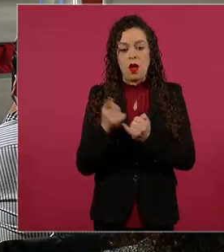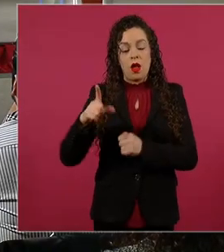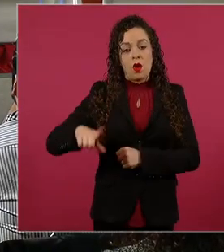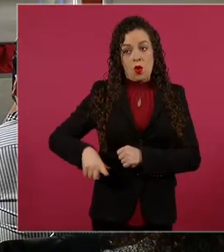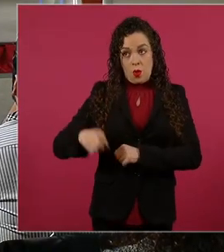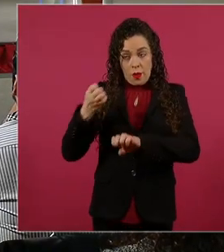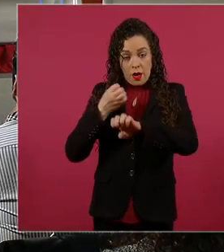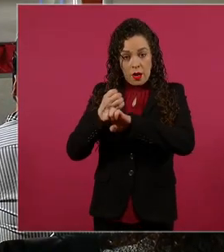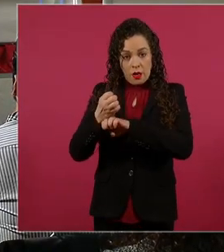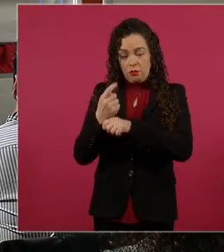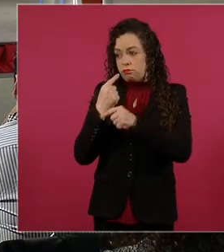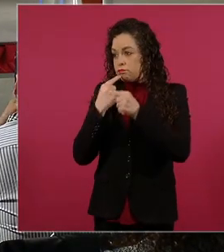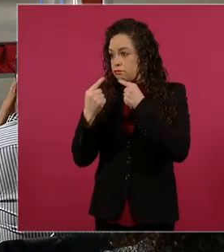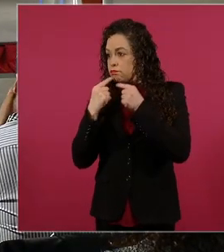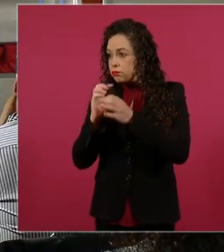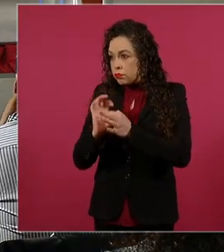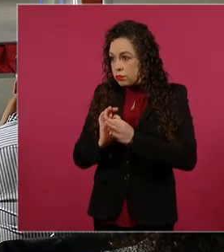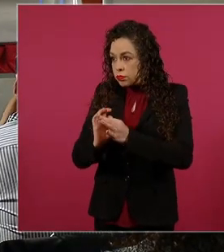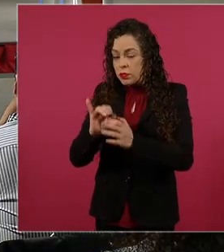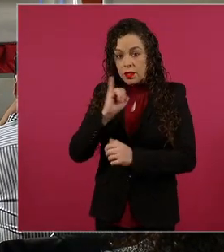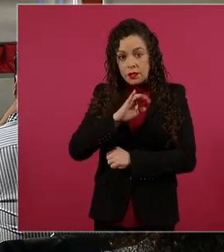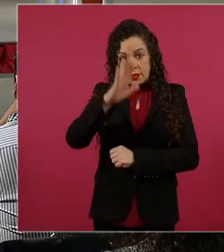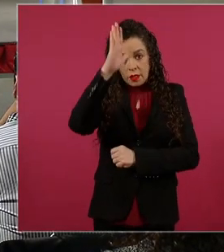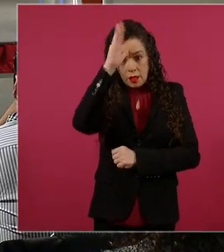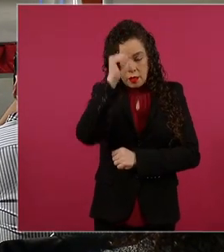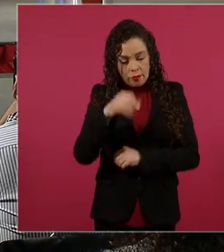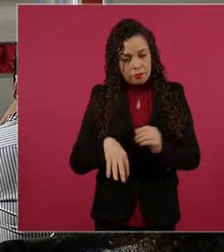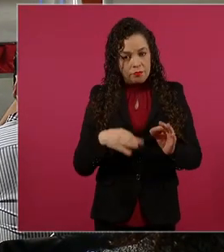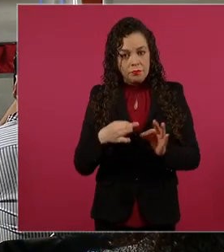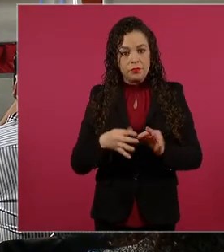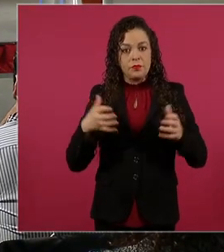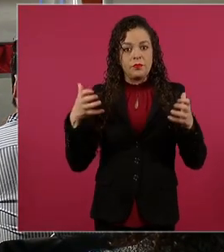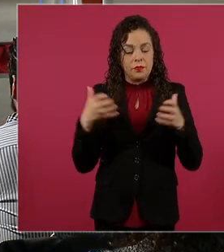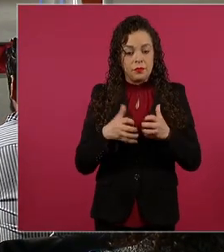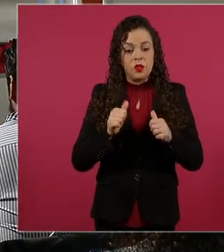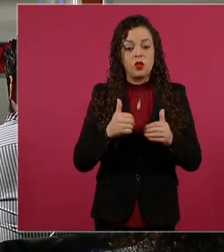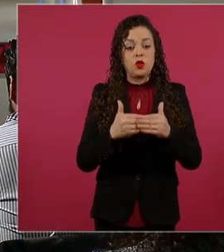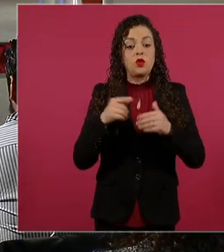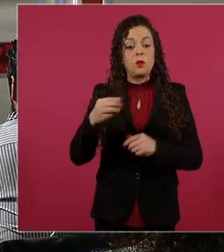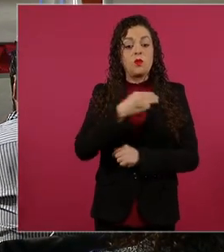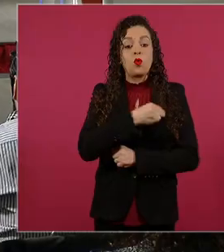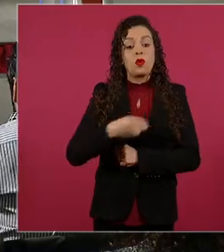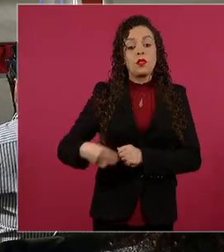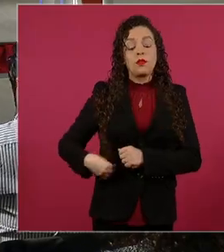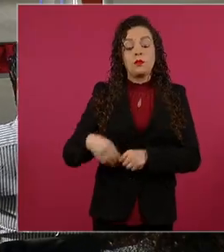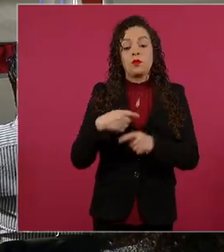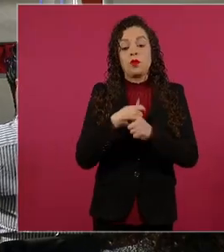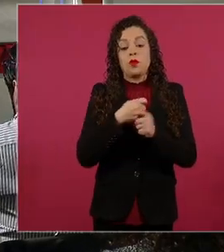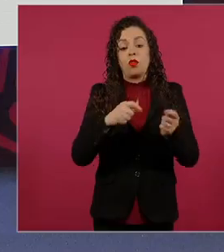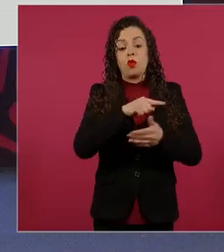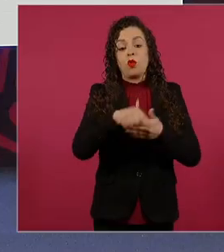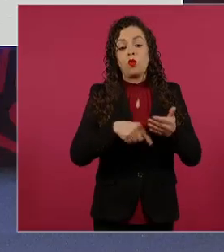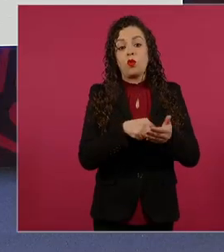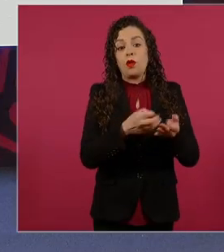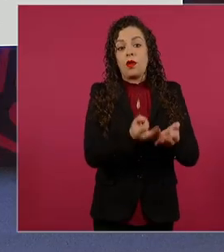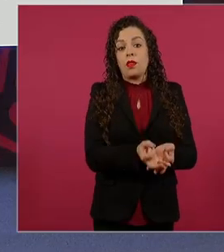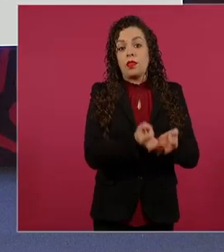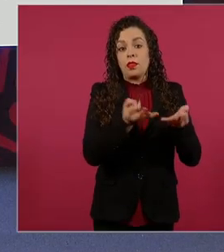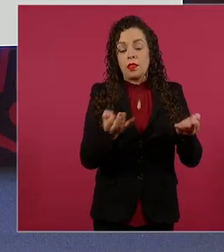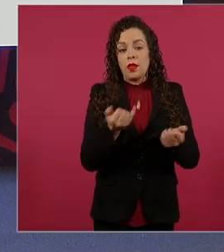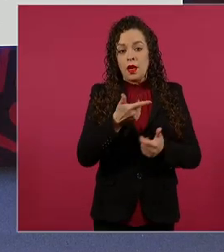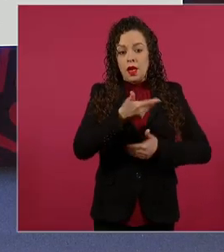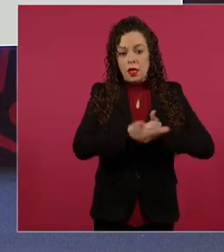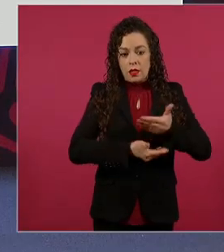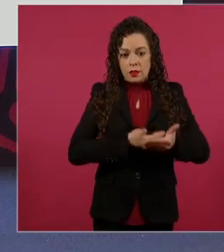del estado y el municipio, que se aportaron suelo y servicios. La Comisión Nacional de